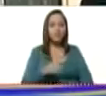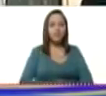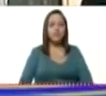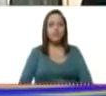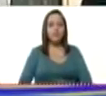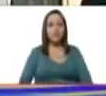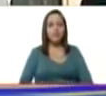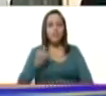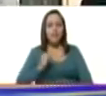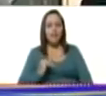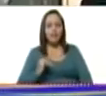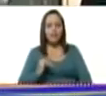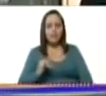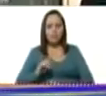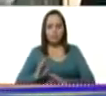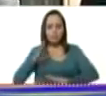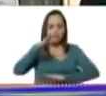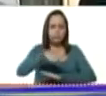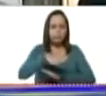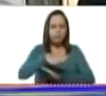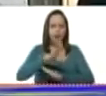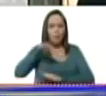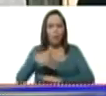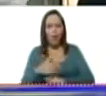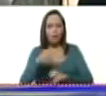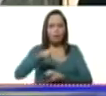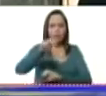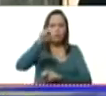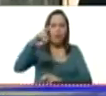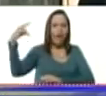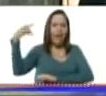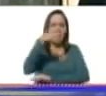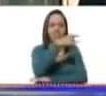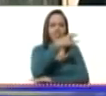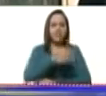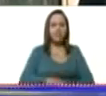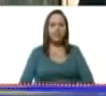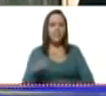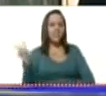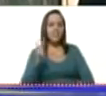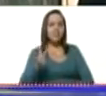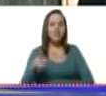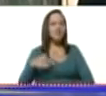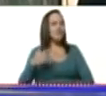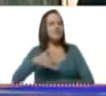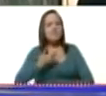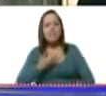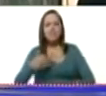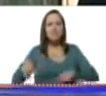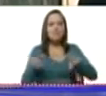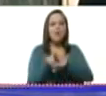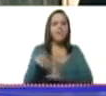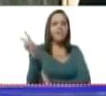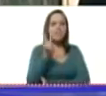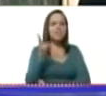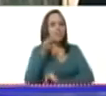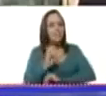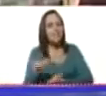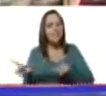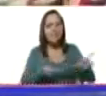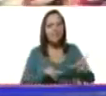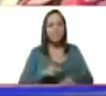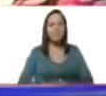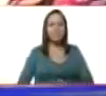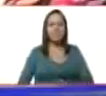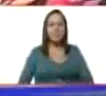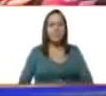la escalerilla para subir al avión de Conviasa, siento que ya estoy en Venezuela. Conviasa